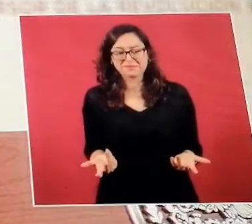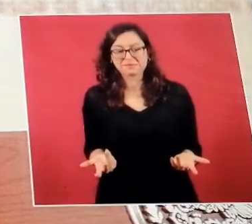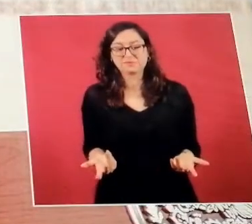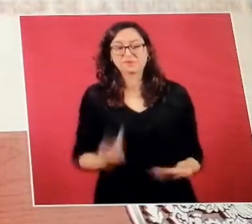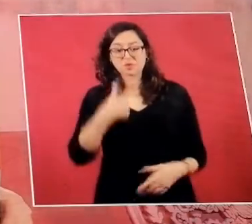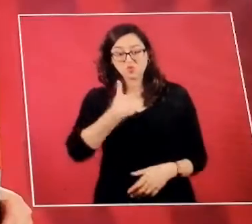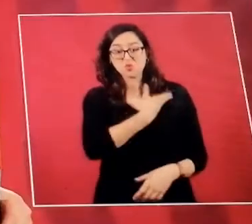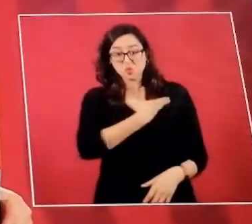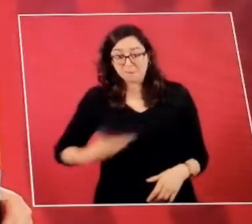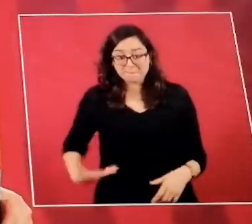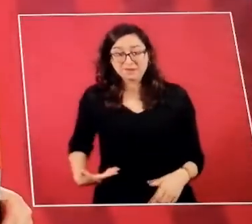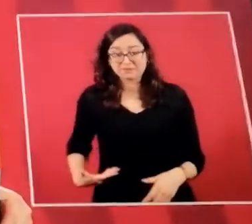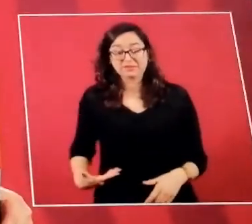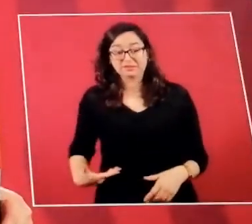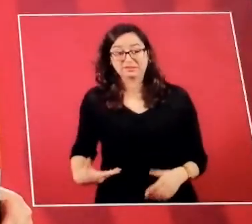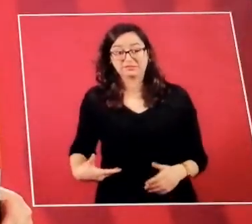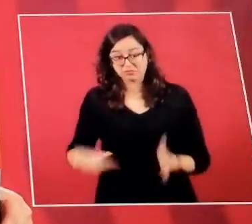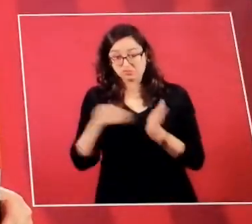mientras estemos aquí,